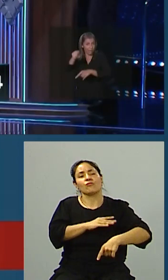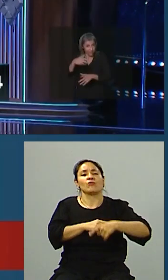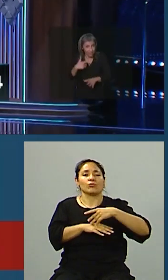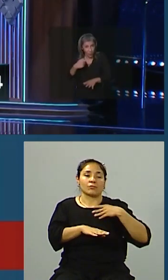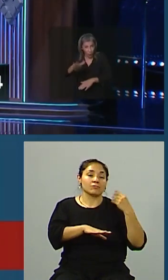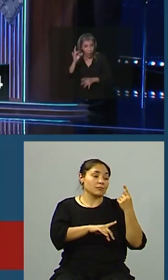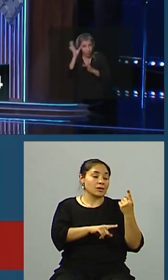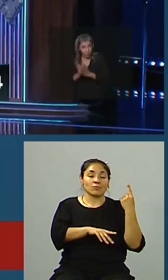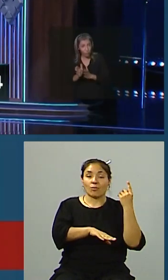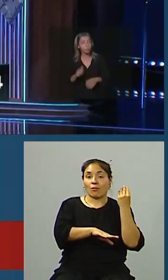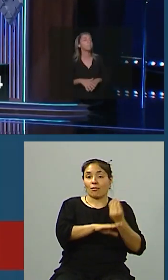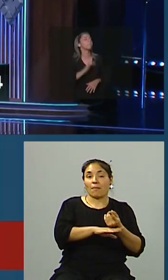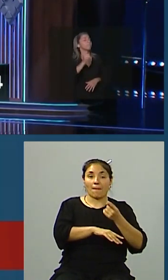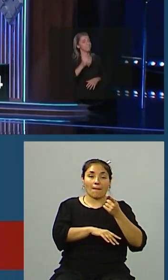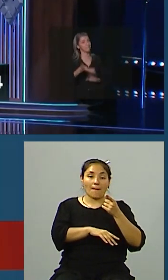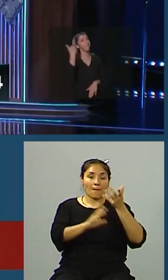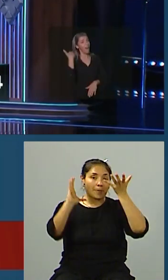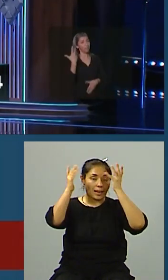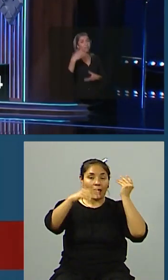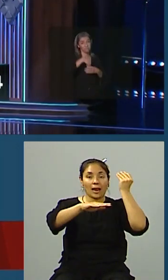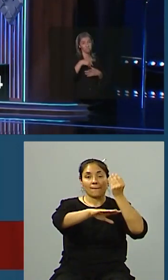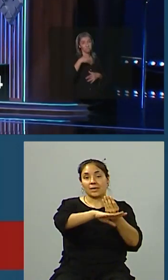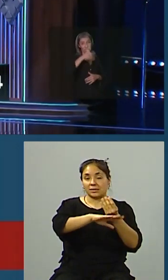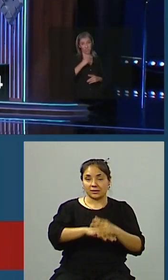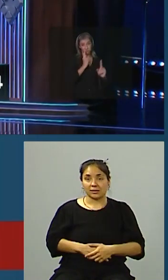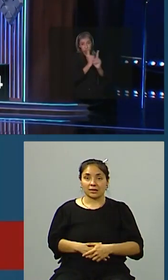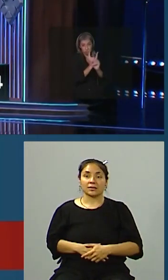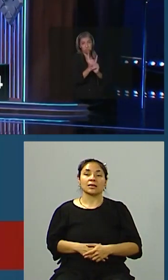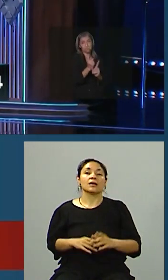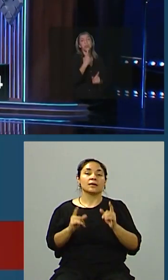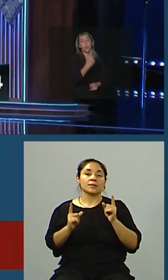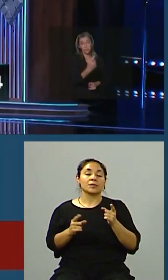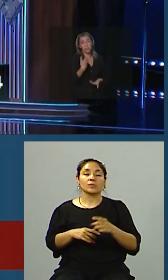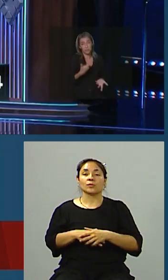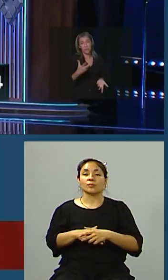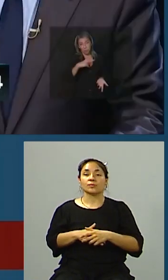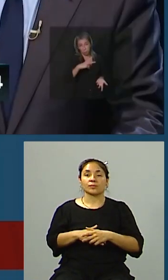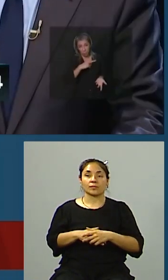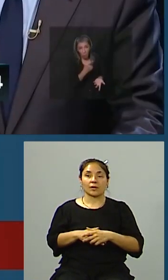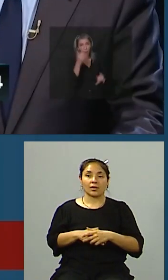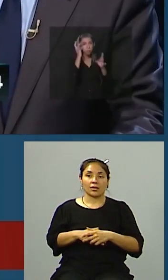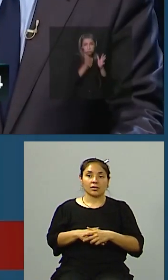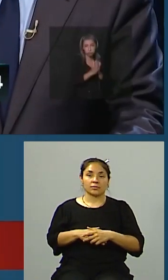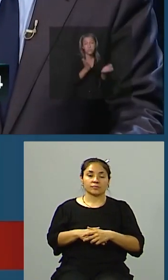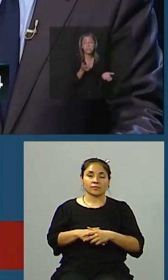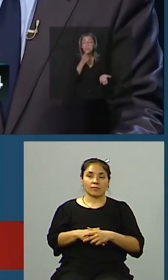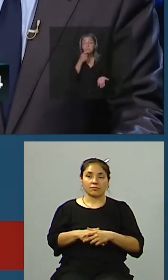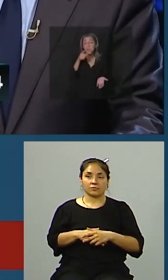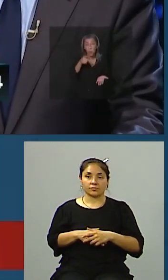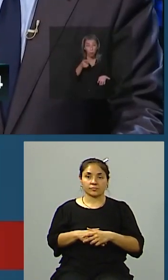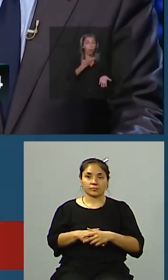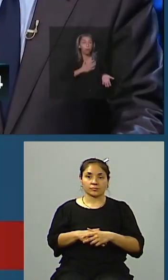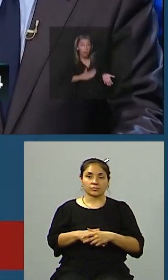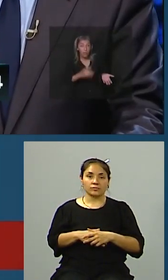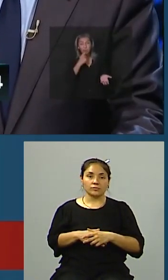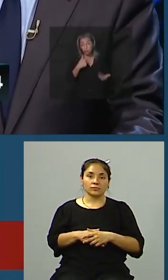casta, fue parte de esa frase de la cual tampoco se despega, más allá de que el trato también y ese acercamiento lo ha tenido con parte